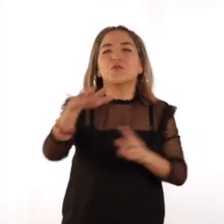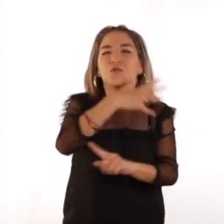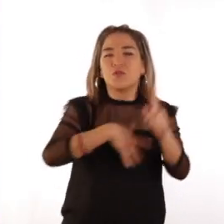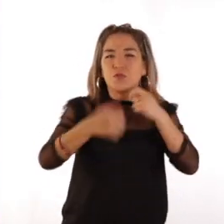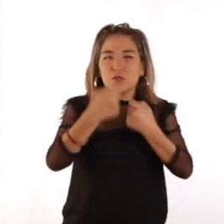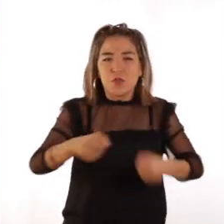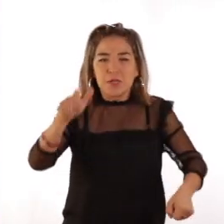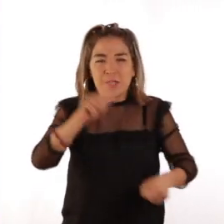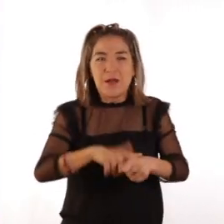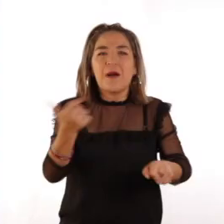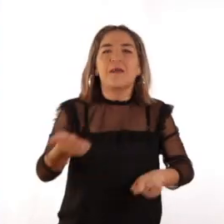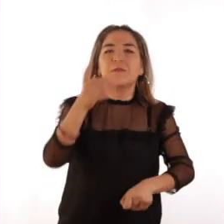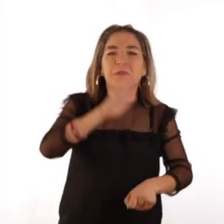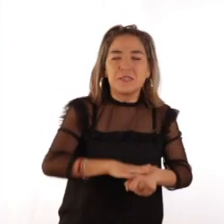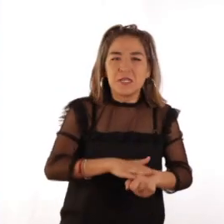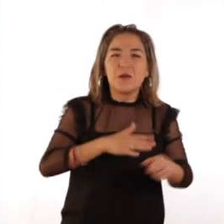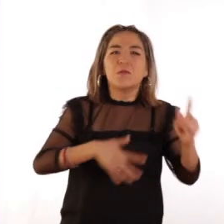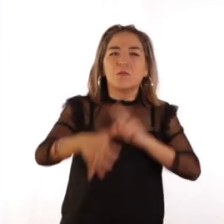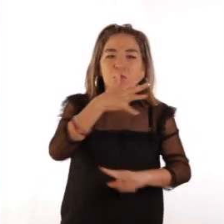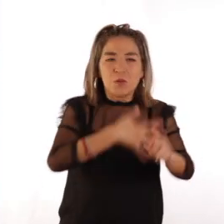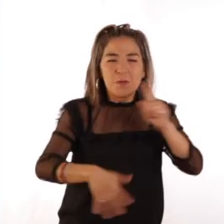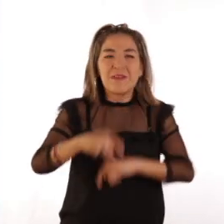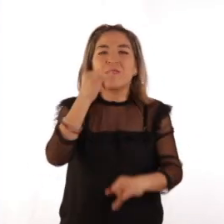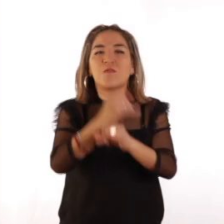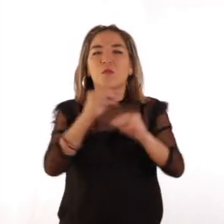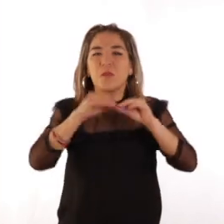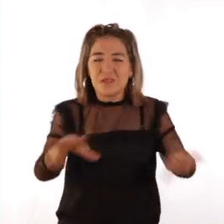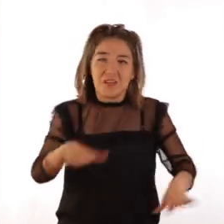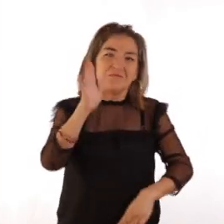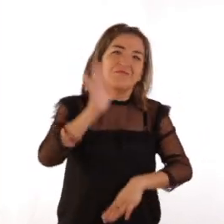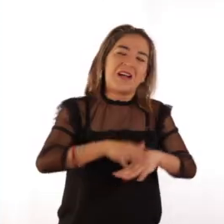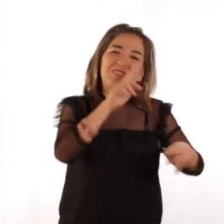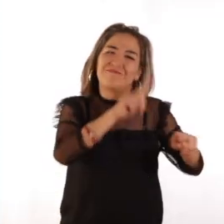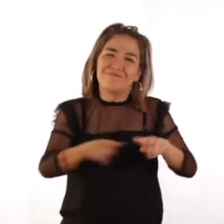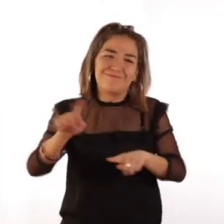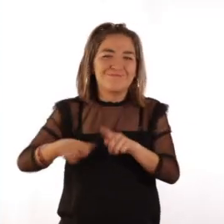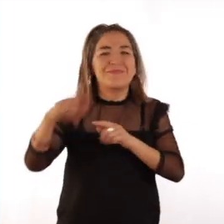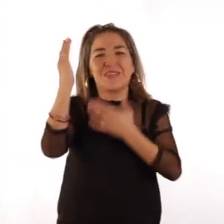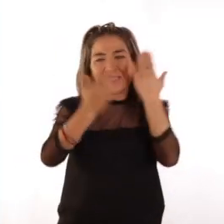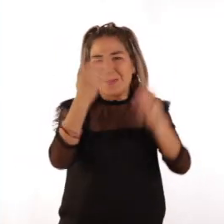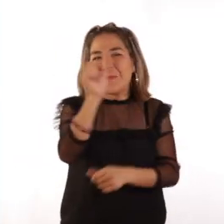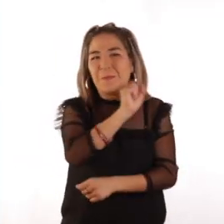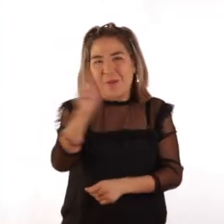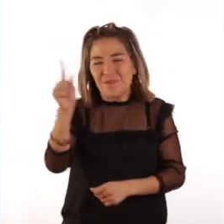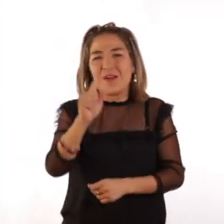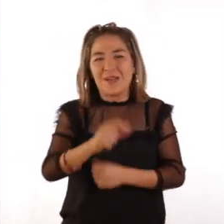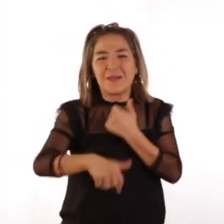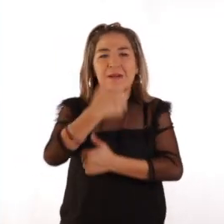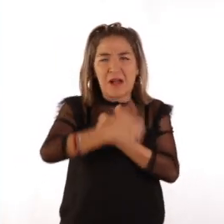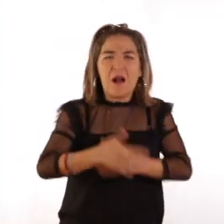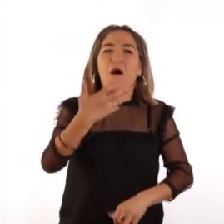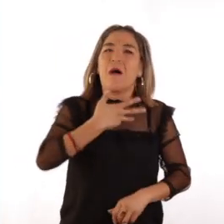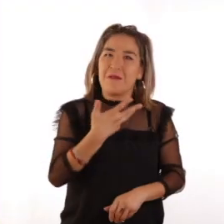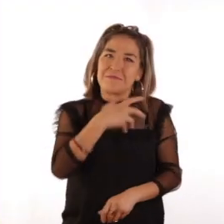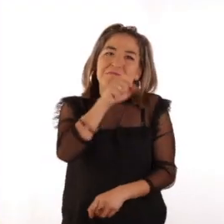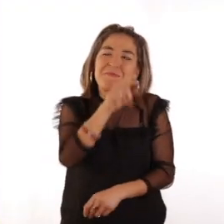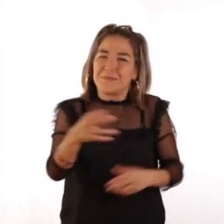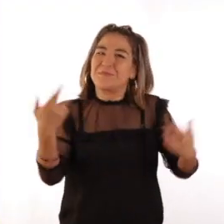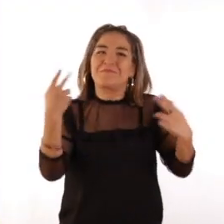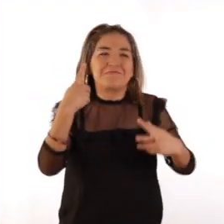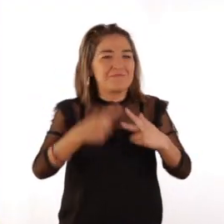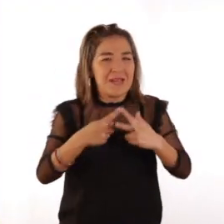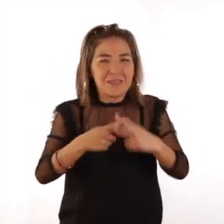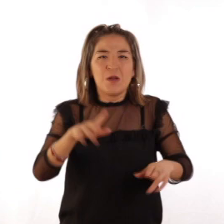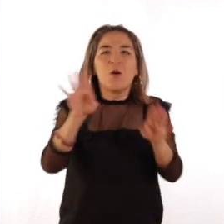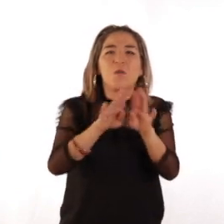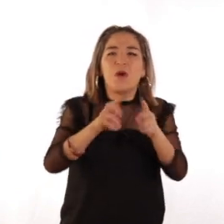estadística, sociología, administración pública, informática, entre otras profesiones. Claro, hay matemáticos